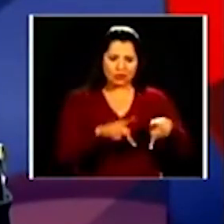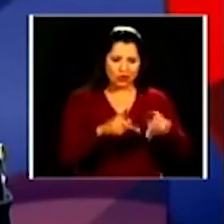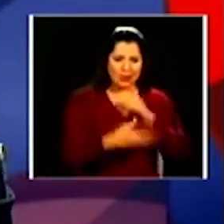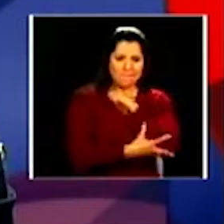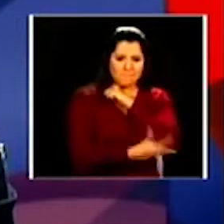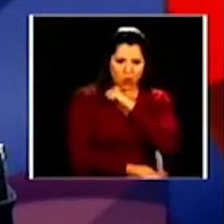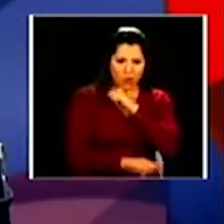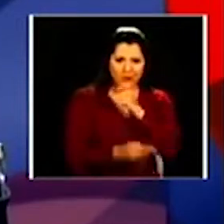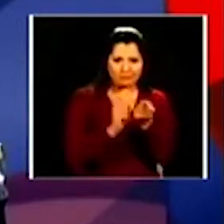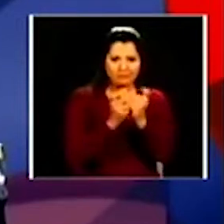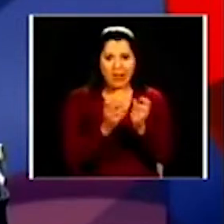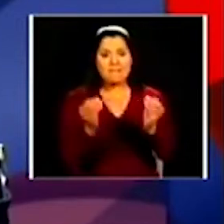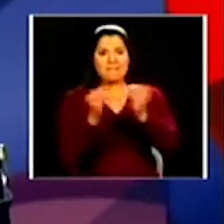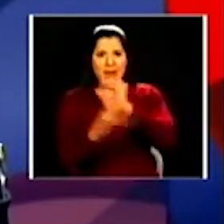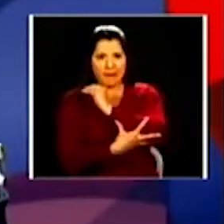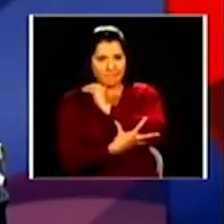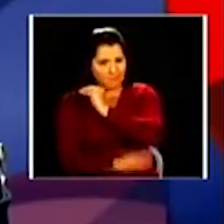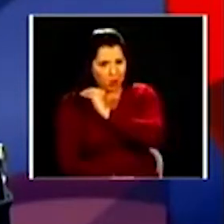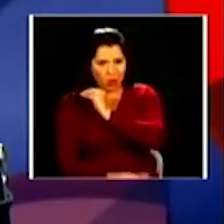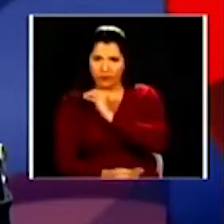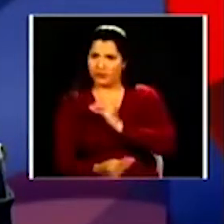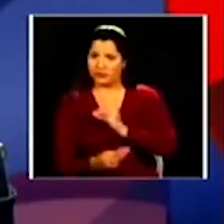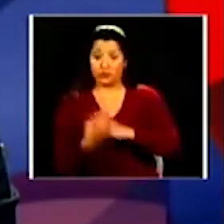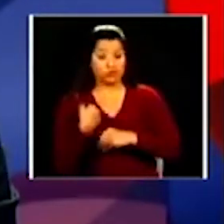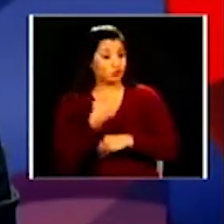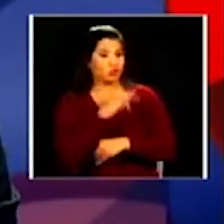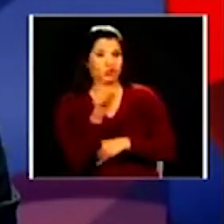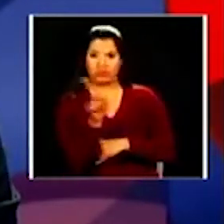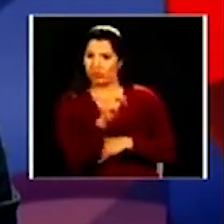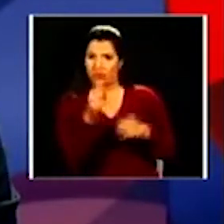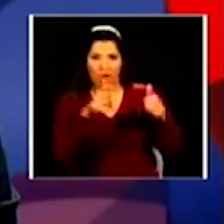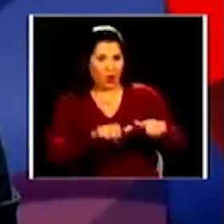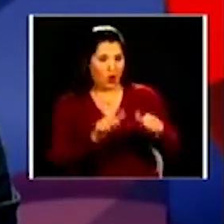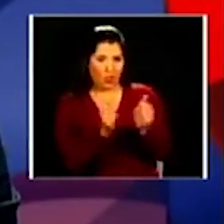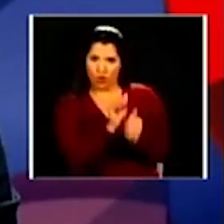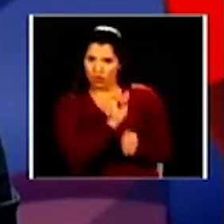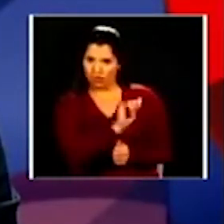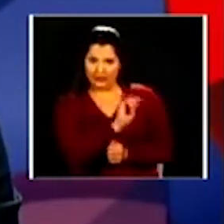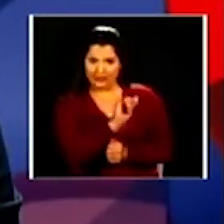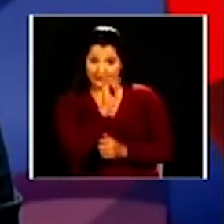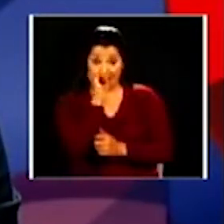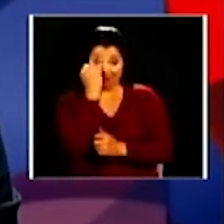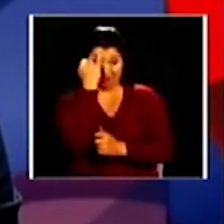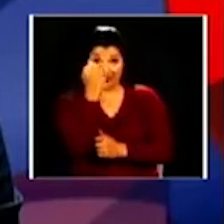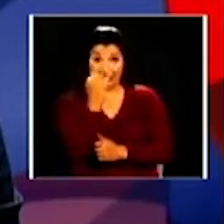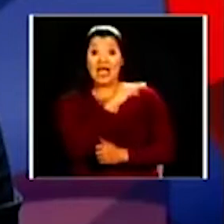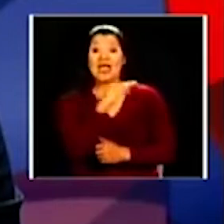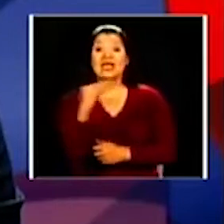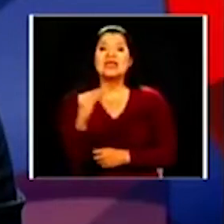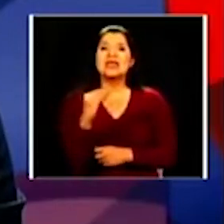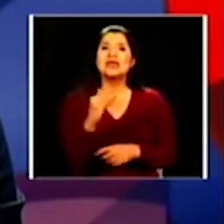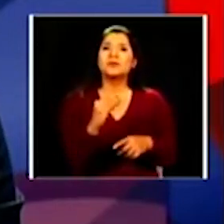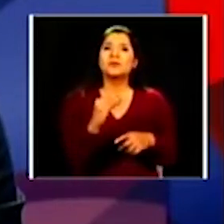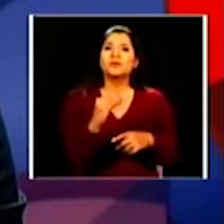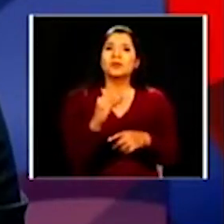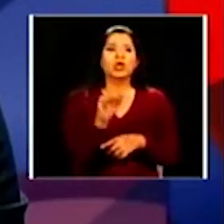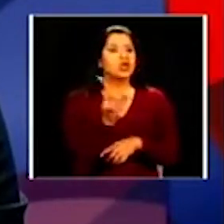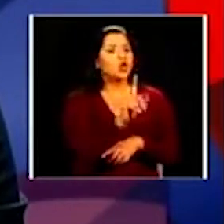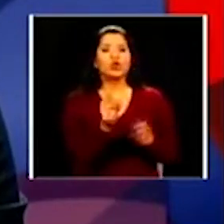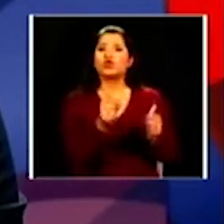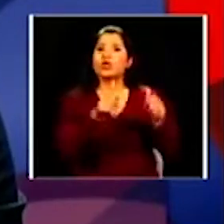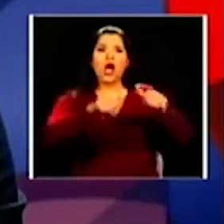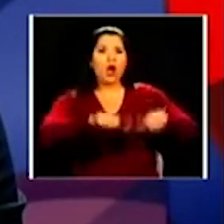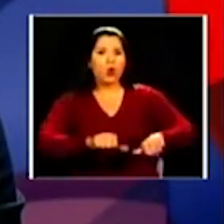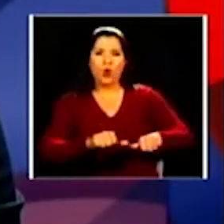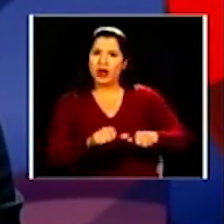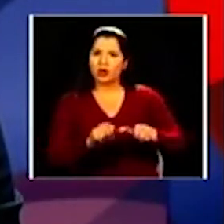ingreso. Nosotros no estamos de acuerdo con esa política. También estamos de acuerdo con una política que tiene que regular la materia de